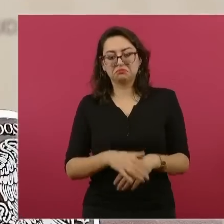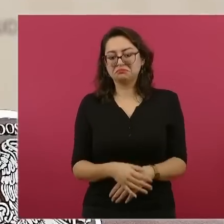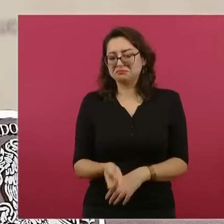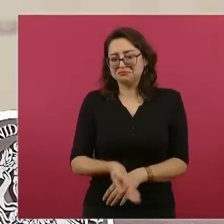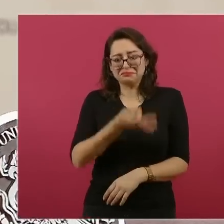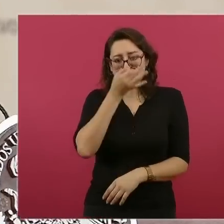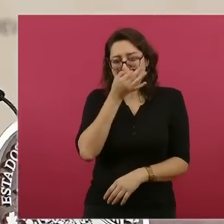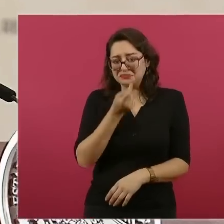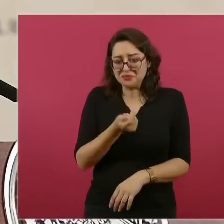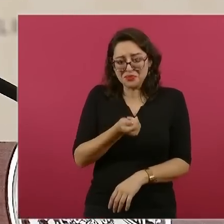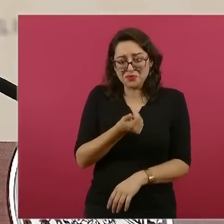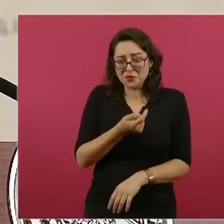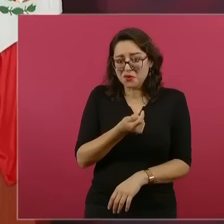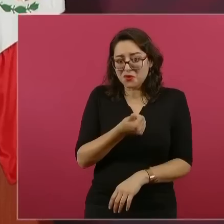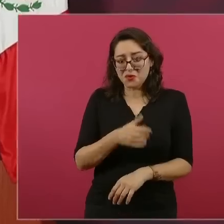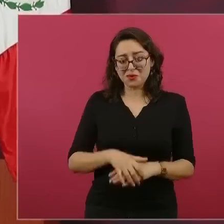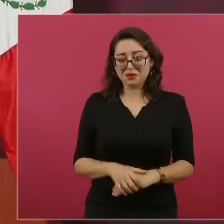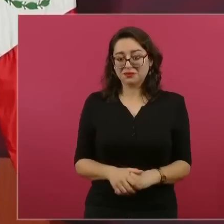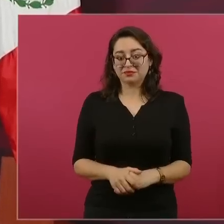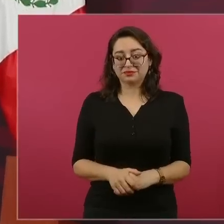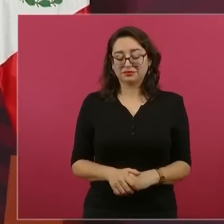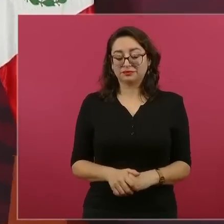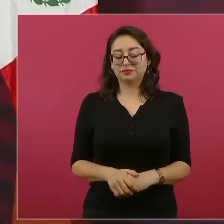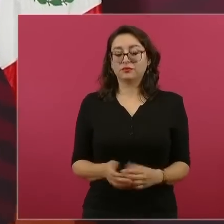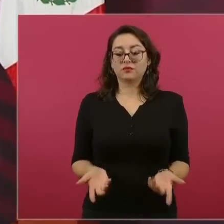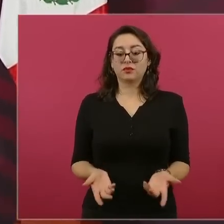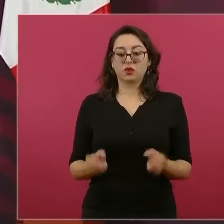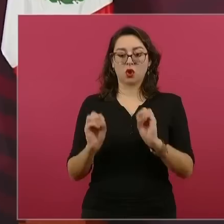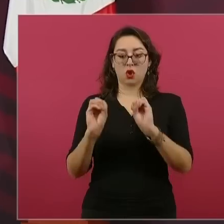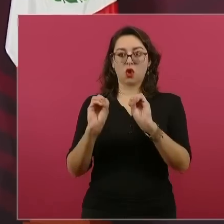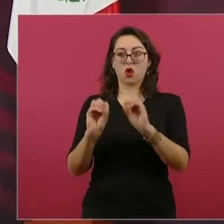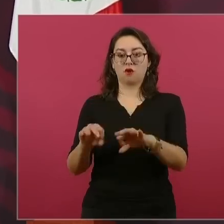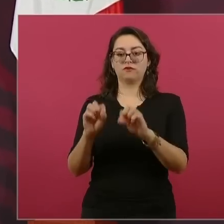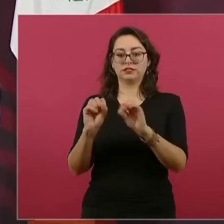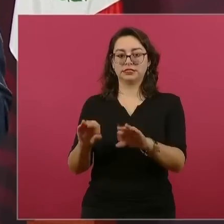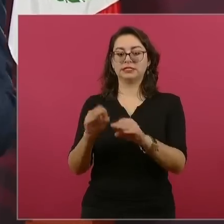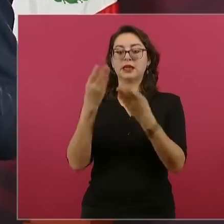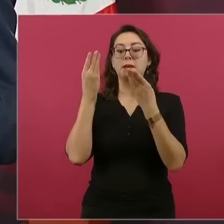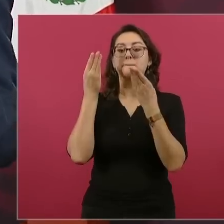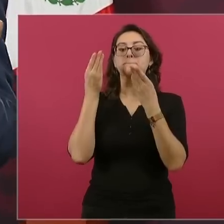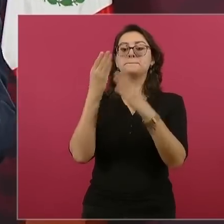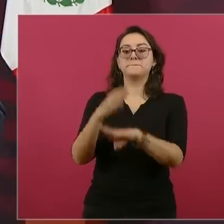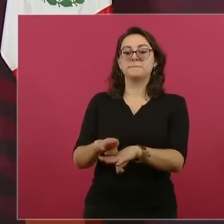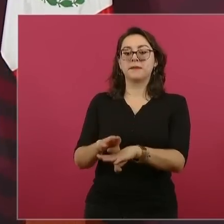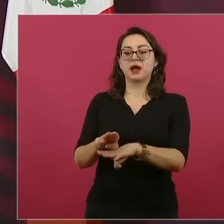Una sucursal del Banco del Bienestar equipada,